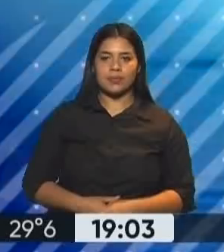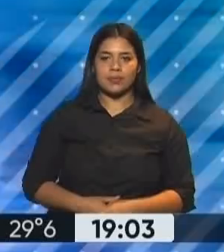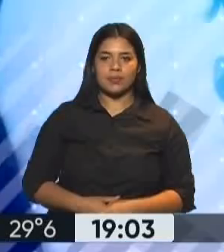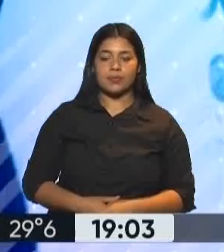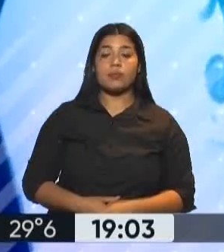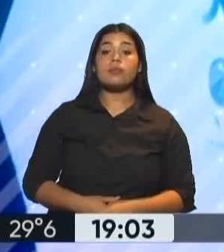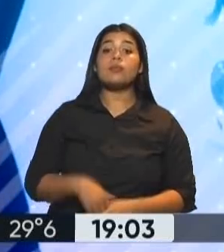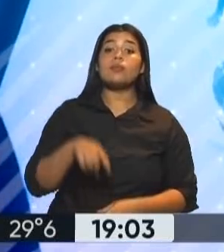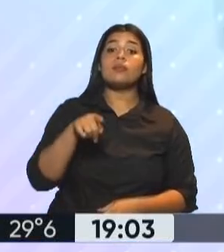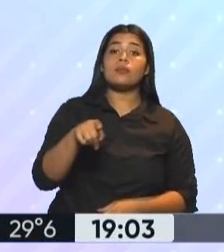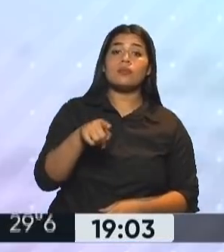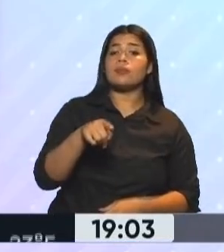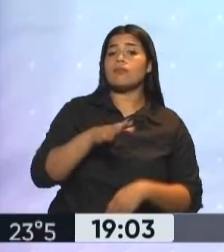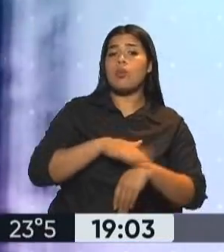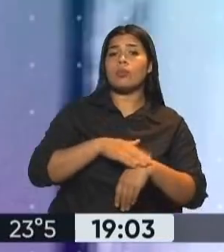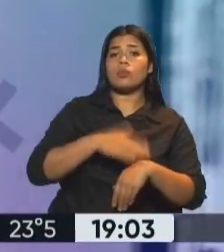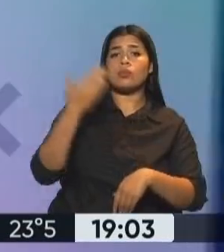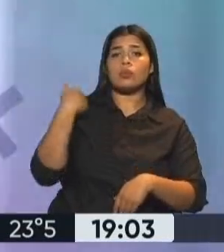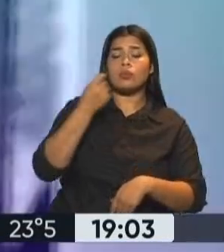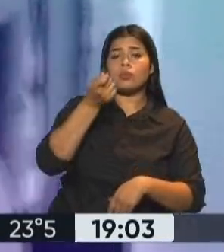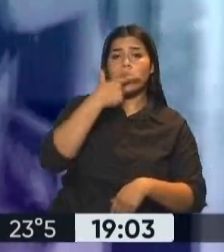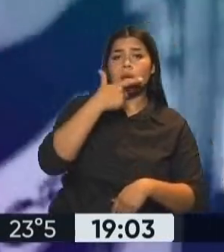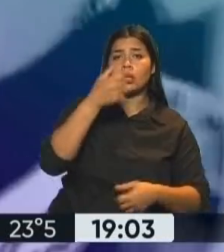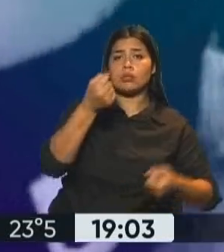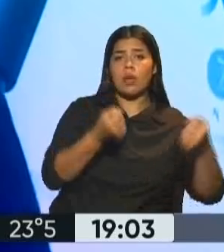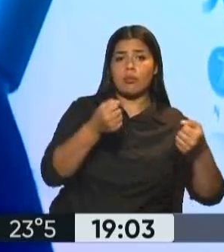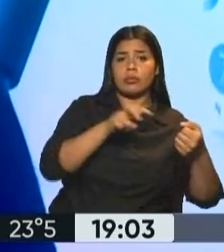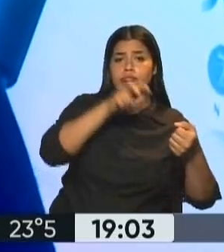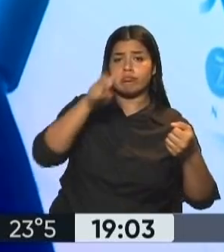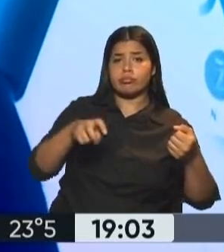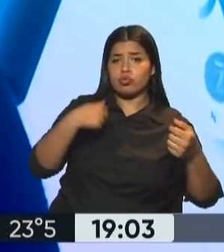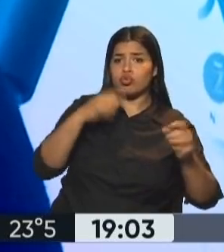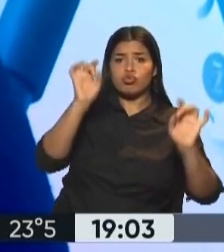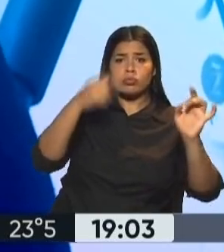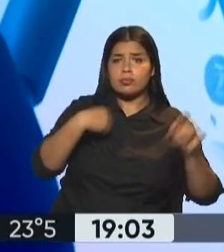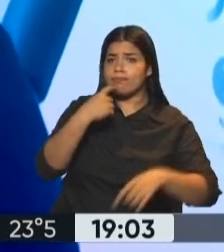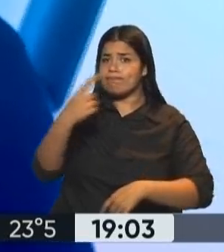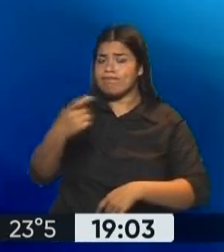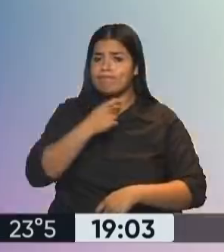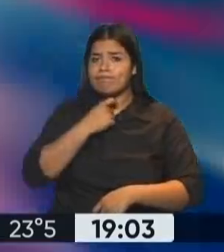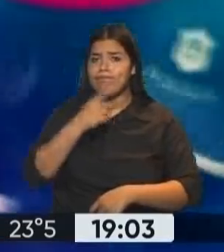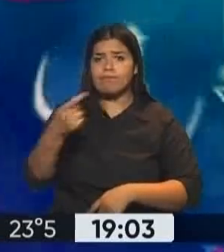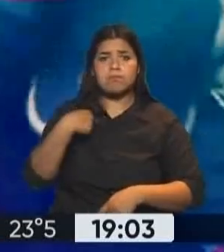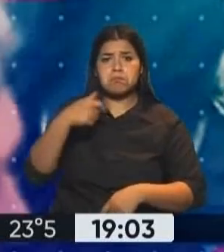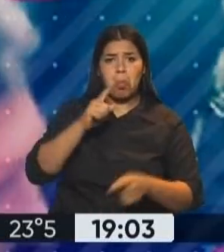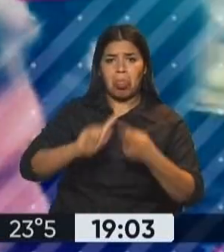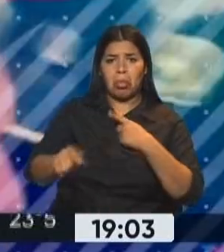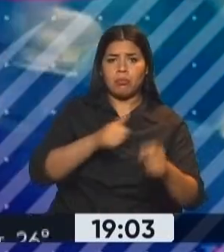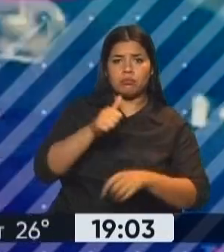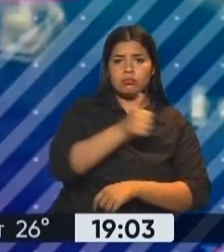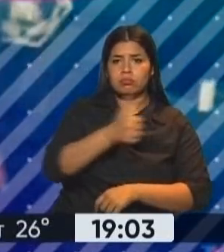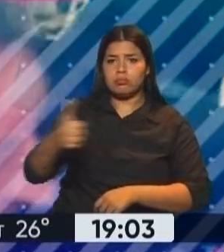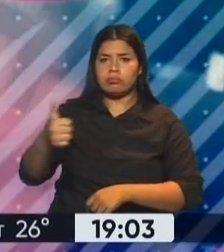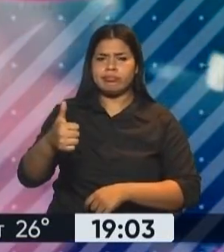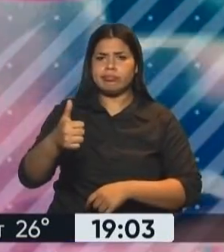Cuando Macri baja de la camioneta simplemente le estaba preguntando si iba a declarar o no. Él pasa caminando, no hubo ningún problema, pero en su momento cuando él ya pasa agarra